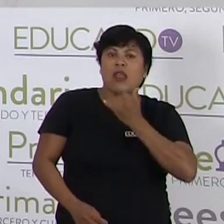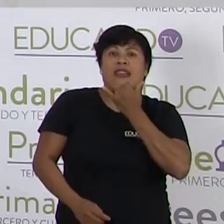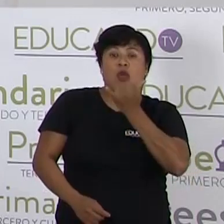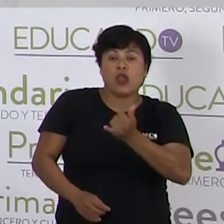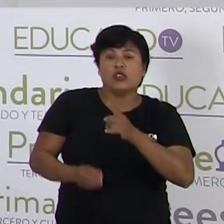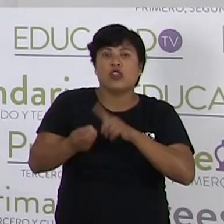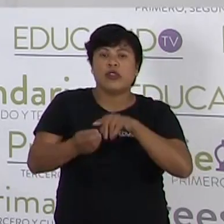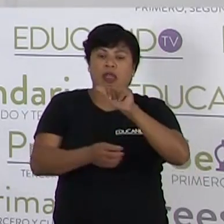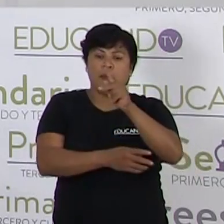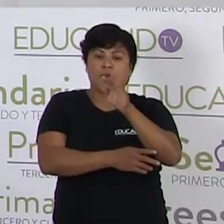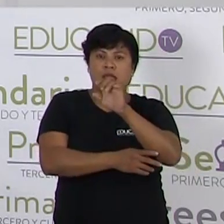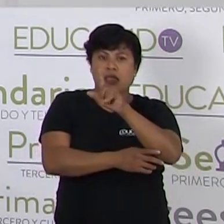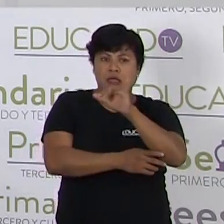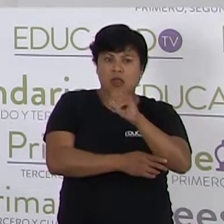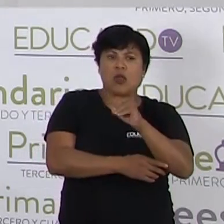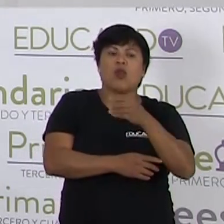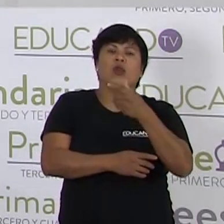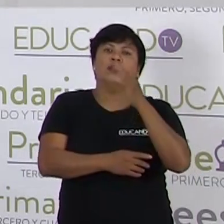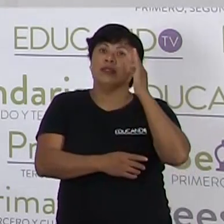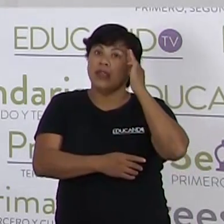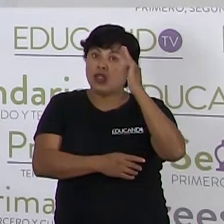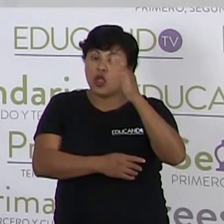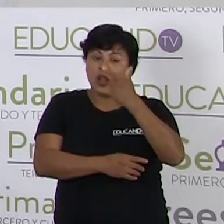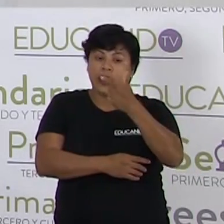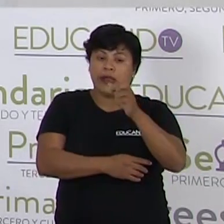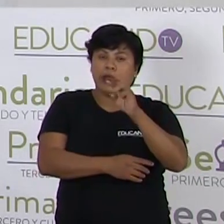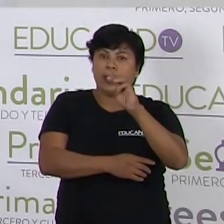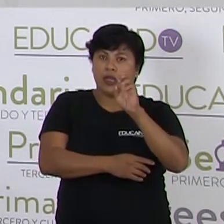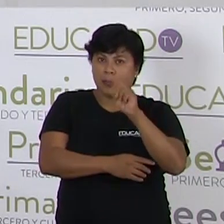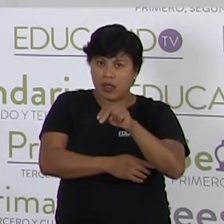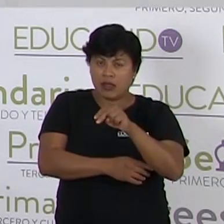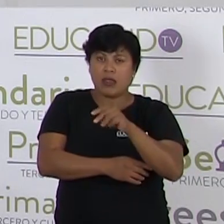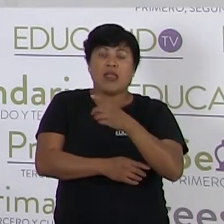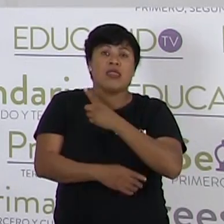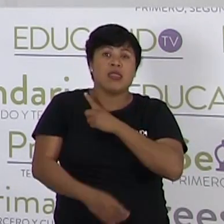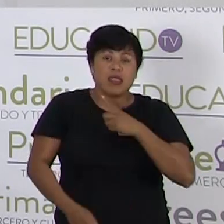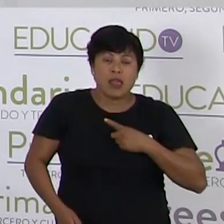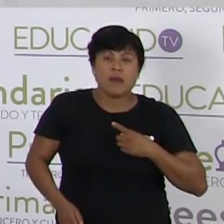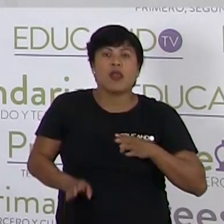los apellidos del señor Germán. Tiene que ser con